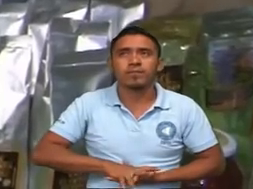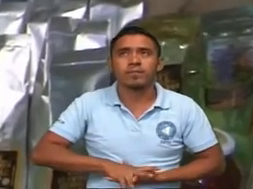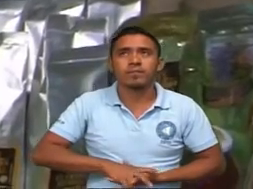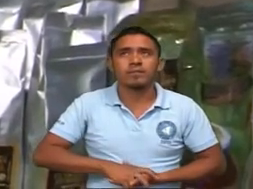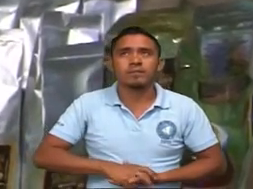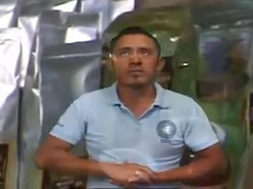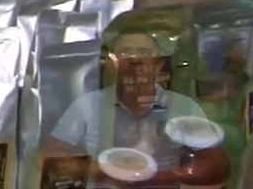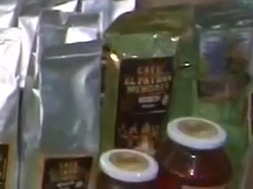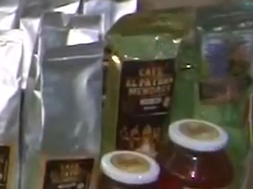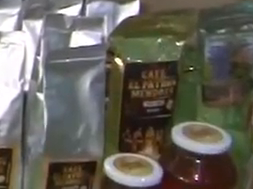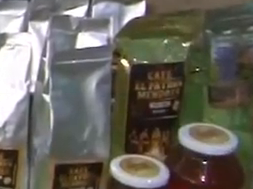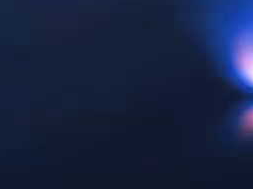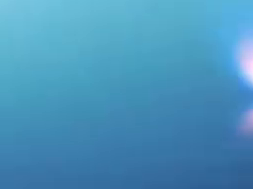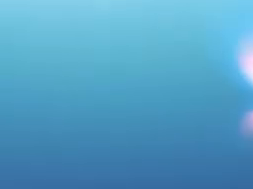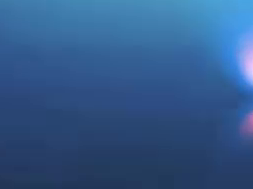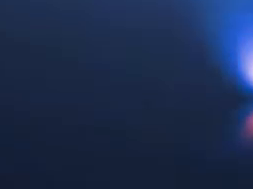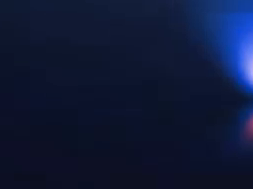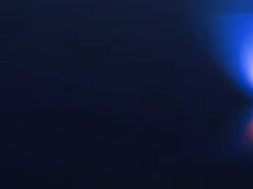Castro.